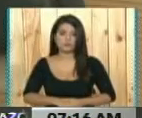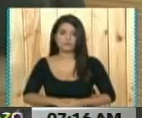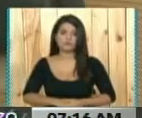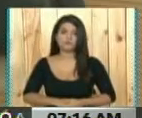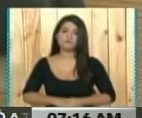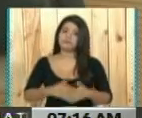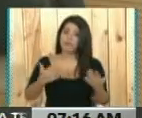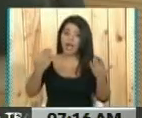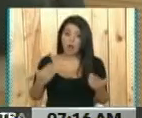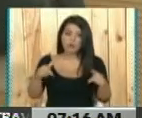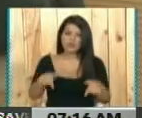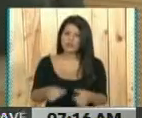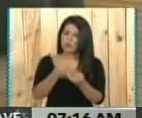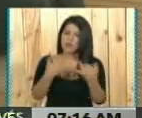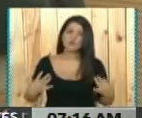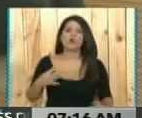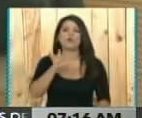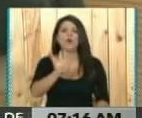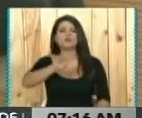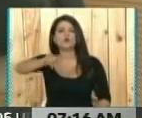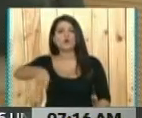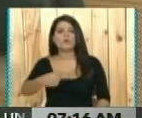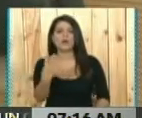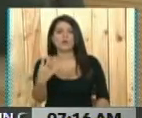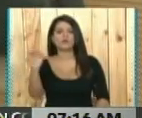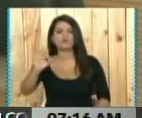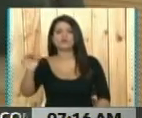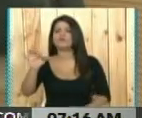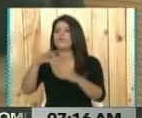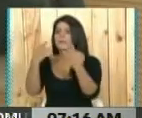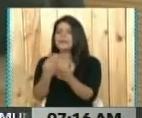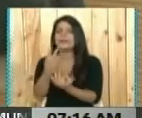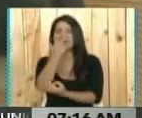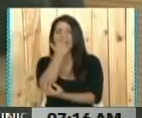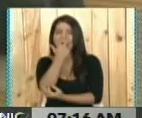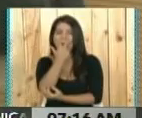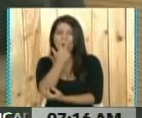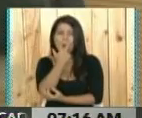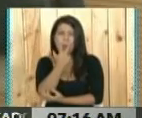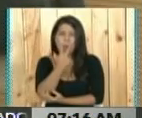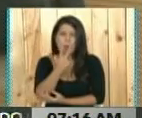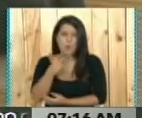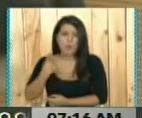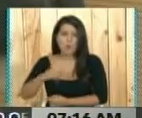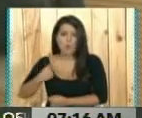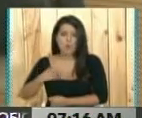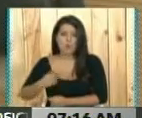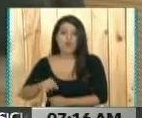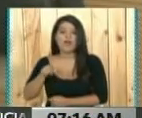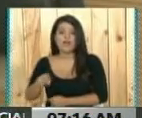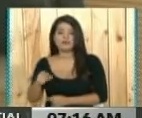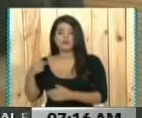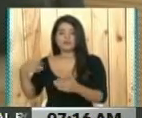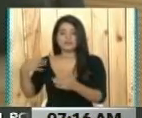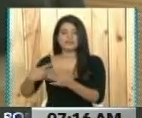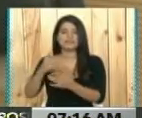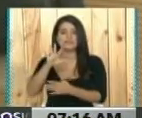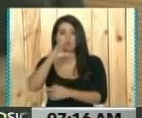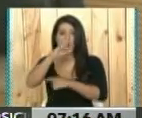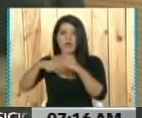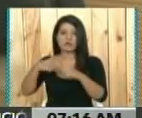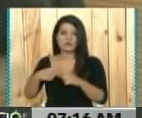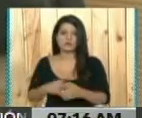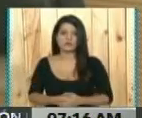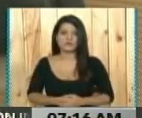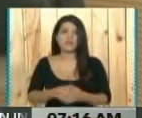ubicándose en los actuales momentos en 4,4% de hogares, tendencia que se ha mantenido durante los últimos 5 años. Todos